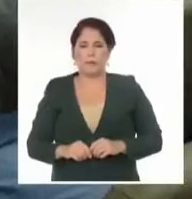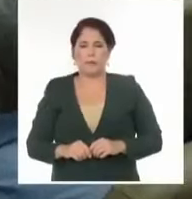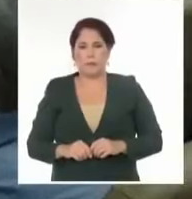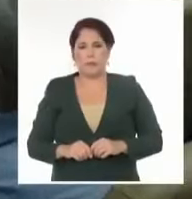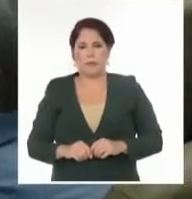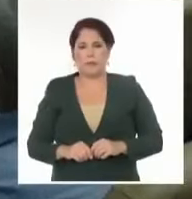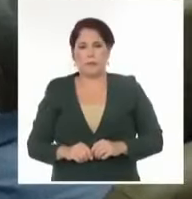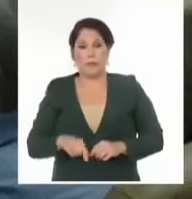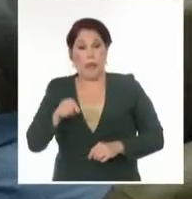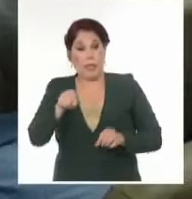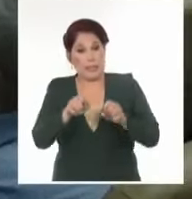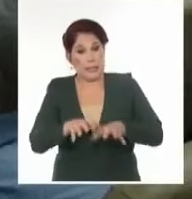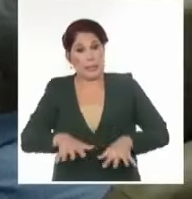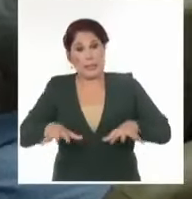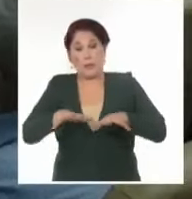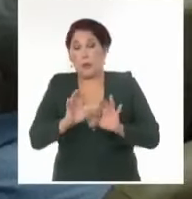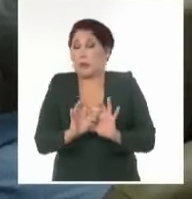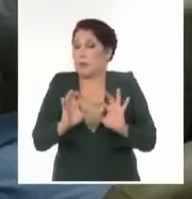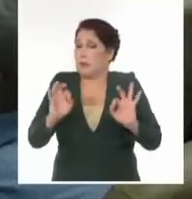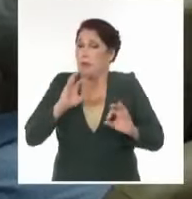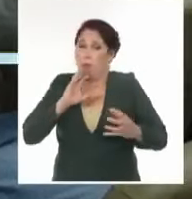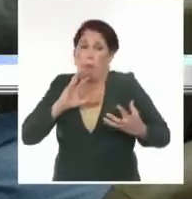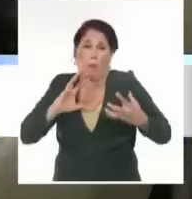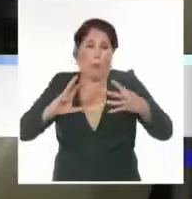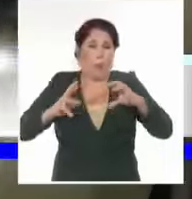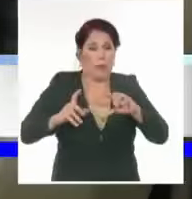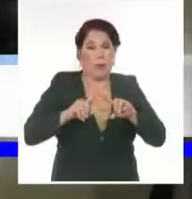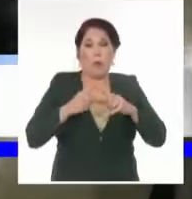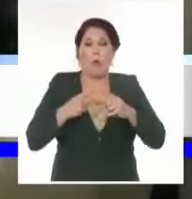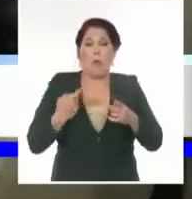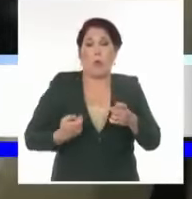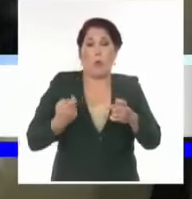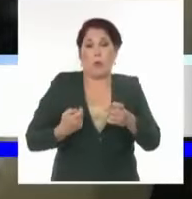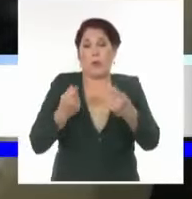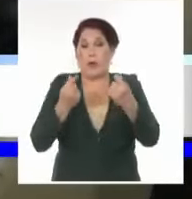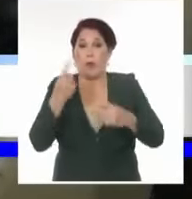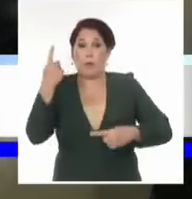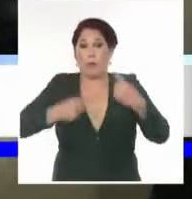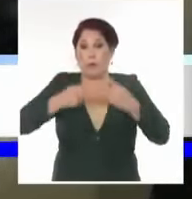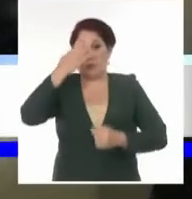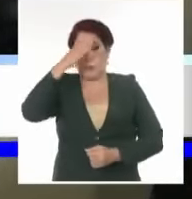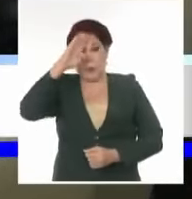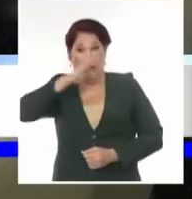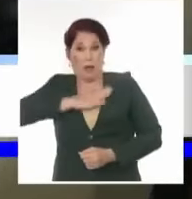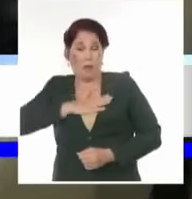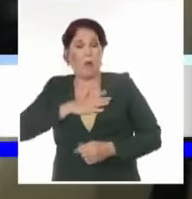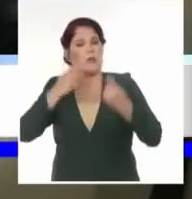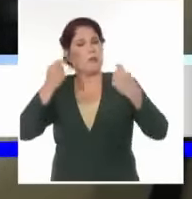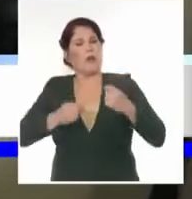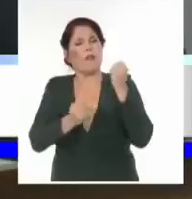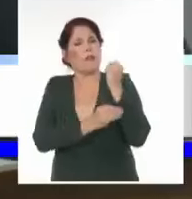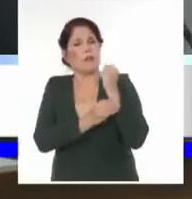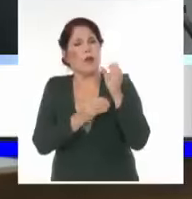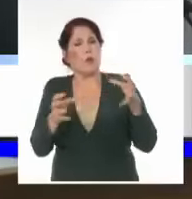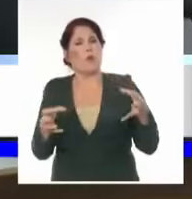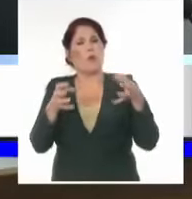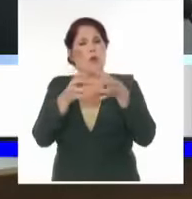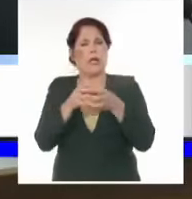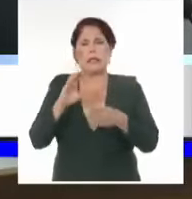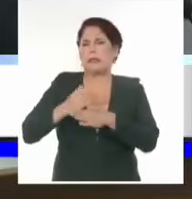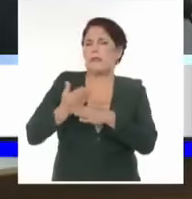En medio de un escenario especialmente complejo, marcado por una guerra económica contra Cuba, se impone fortalecer la unidad, que significa